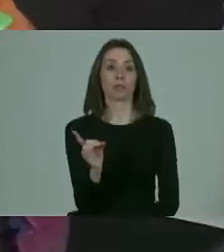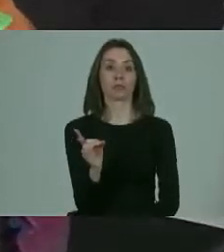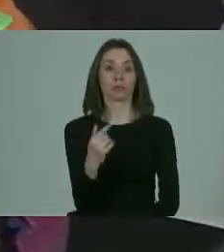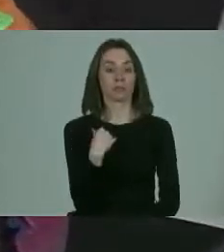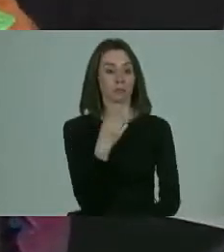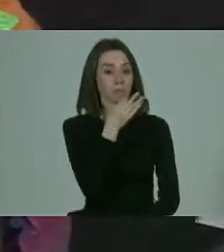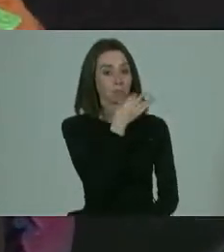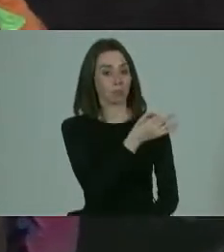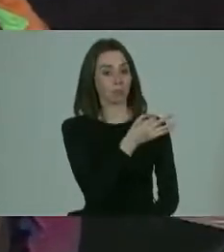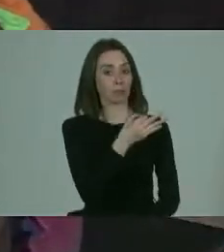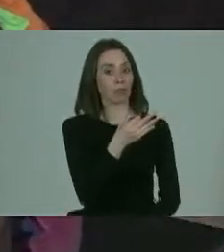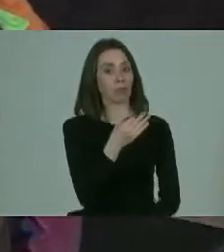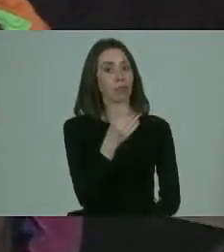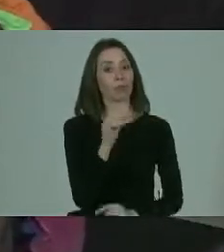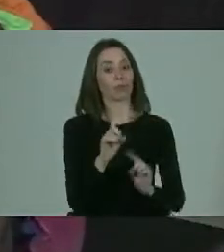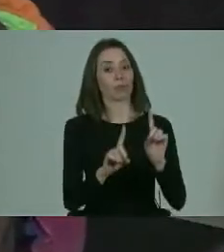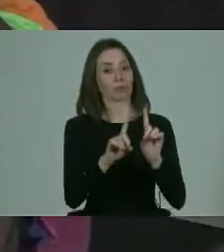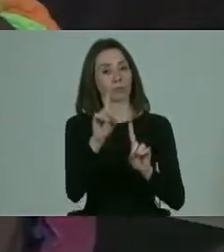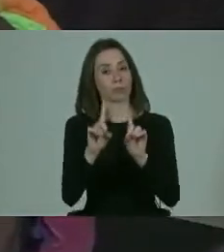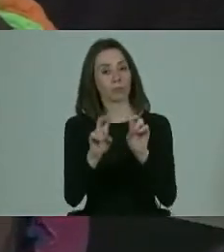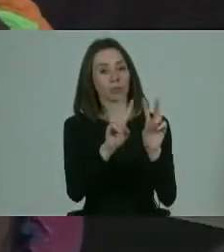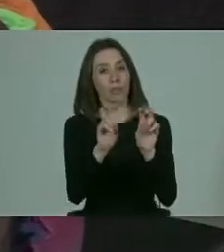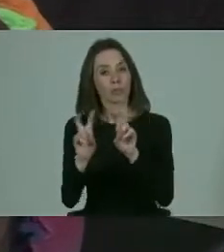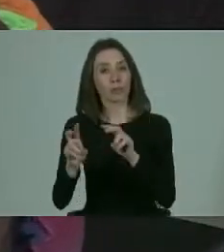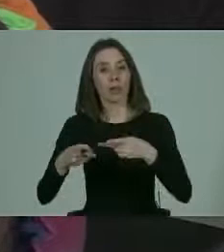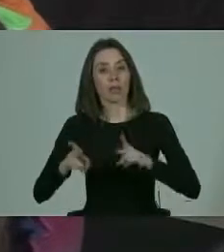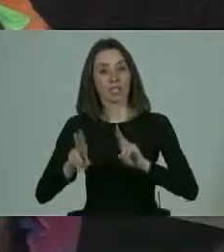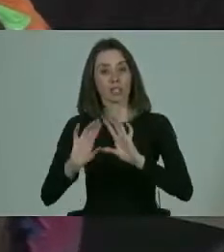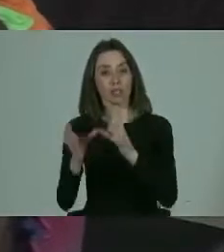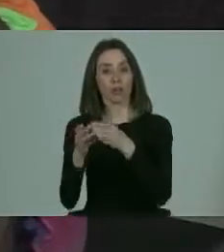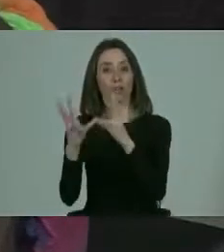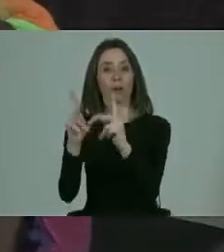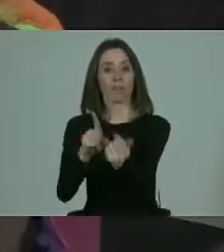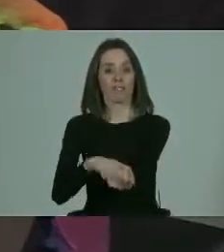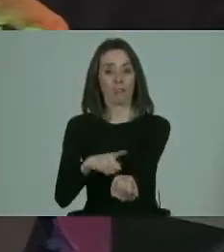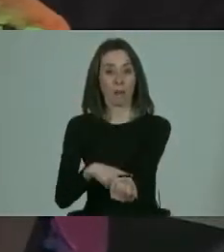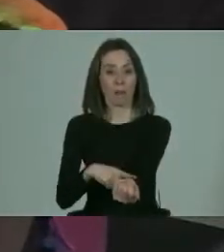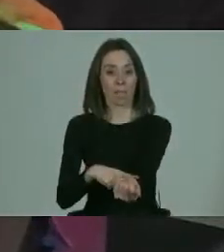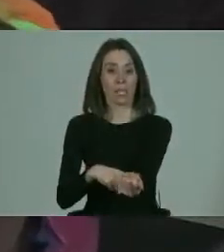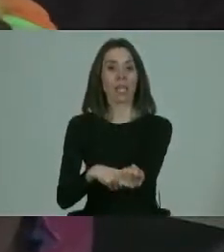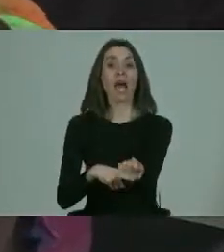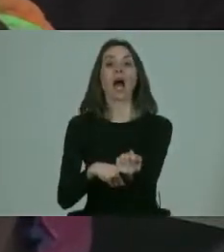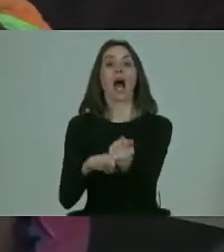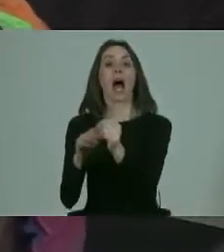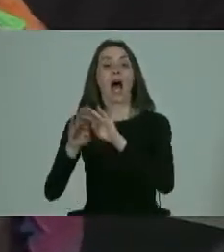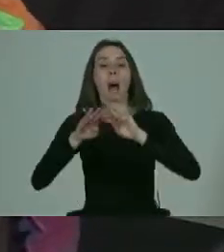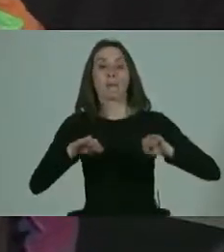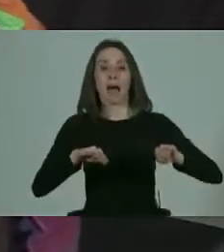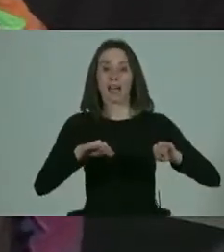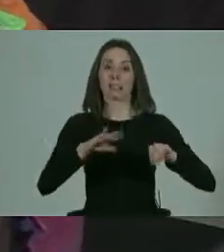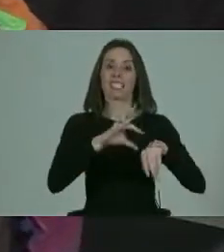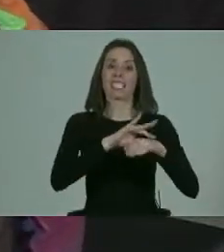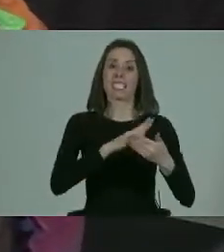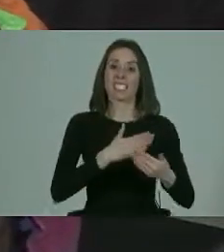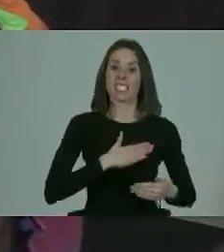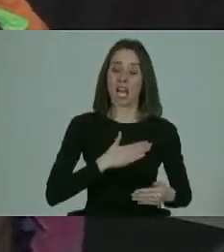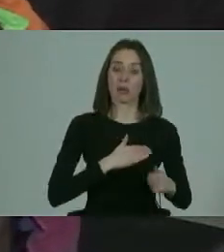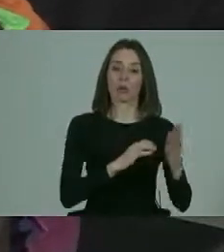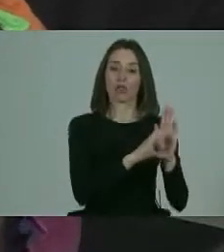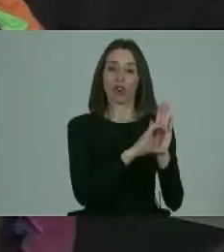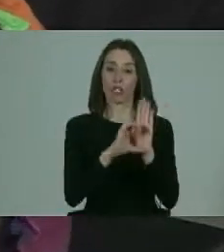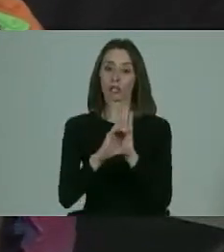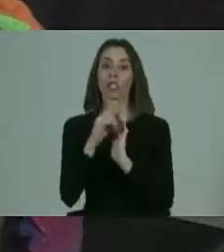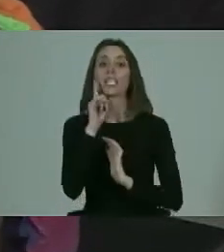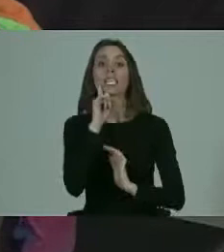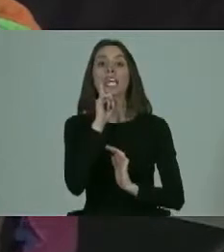como te decía yo creo que algunos ciertos temas derecho a formar familia bueno saliendo un poco el ámbito de la salud el código civil regula quienes pueden